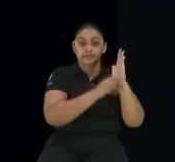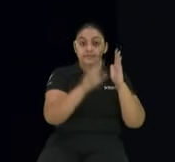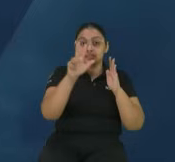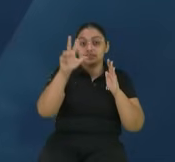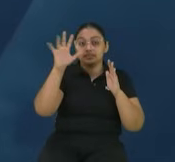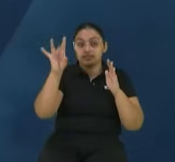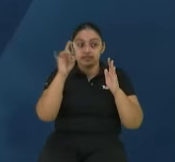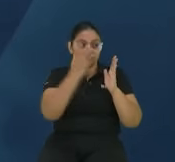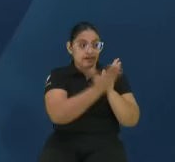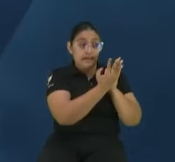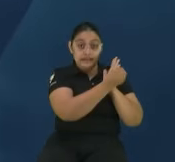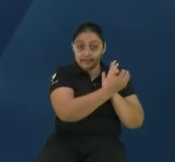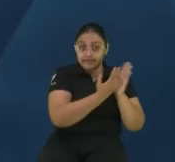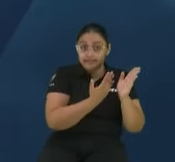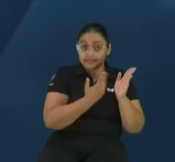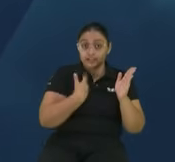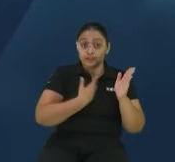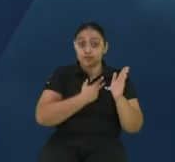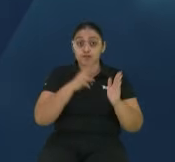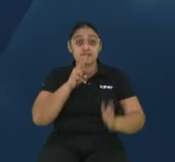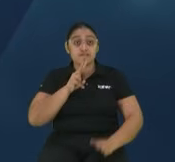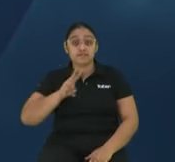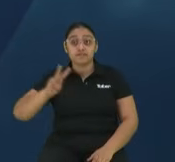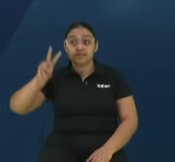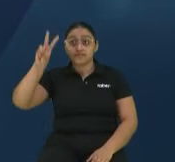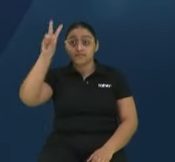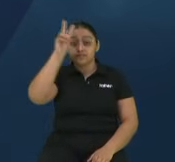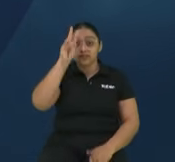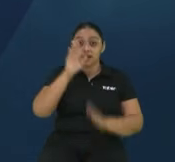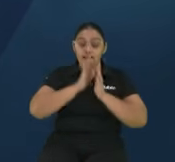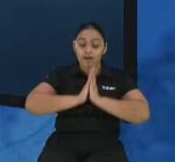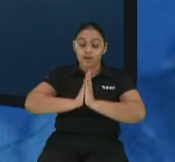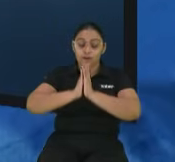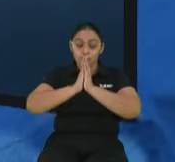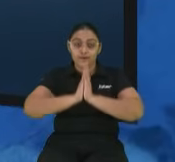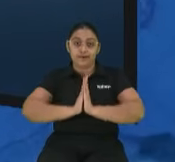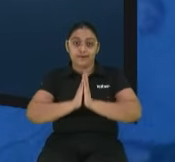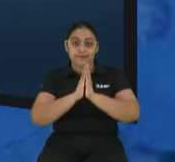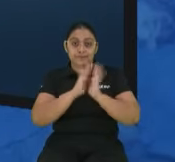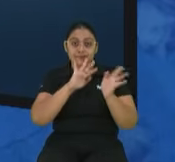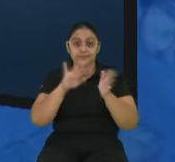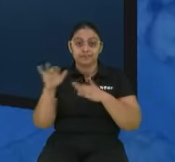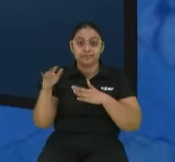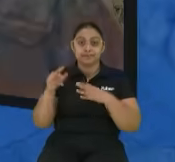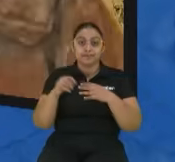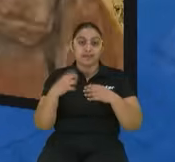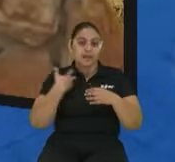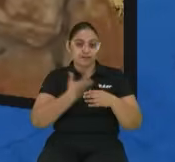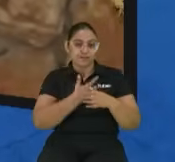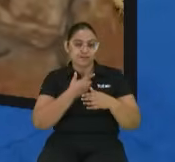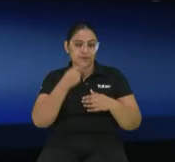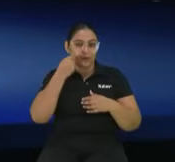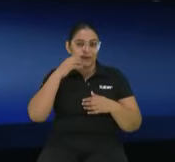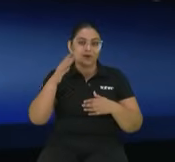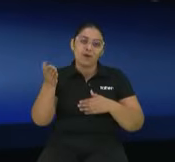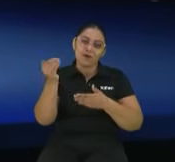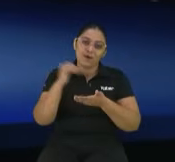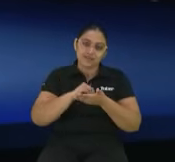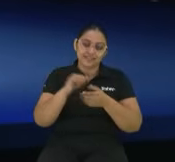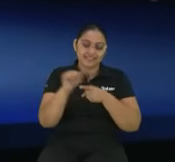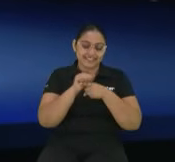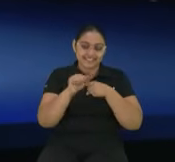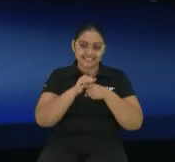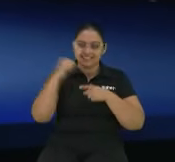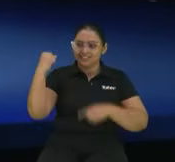orad Okay hicimos el ejercicio al inicio hagámoslo de nuevo diga conmigo fortaleza y valentía oración